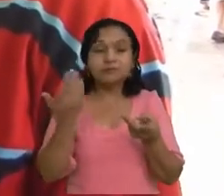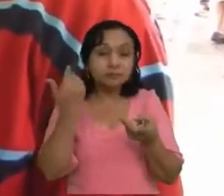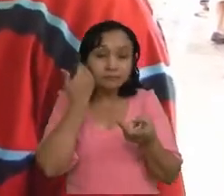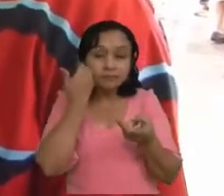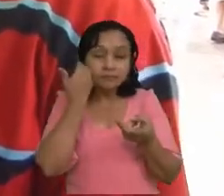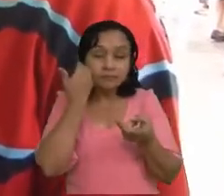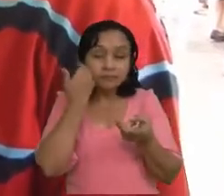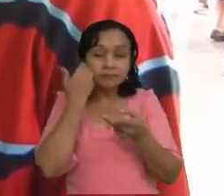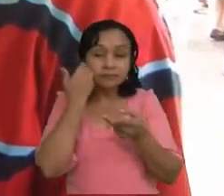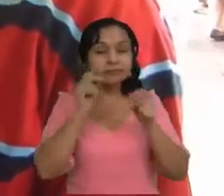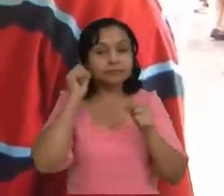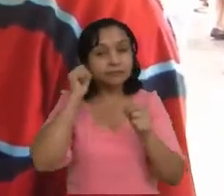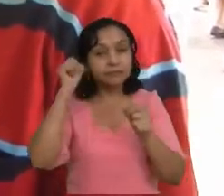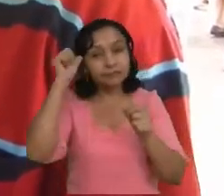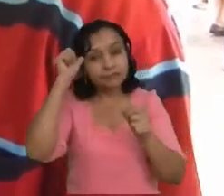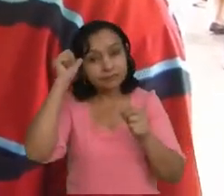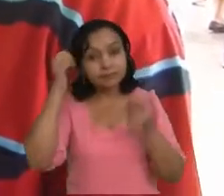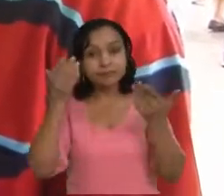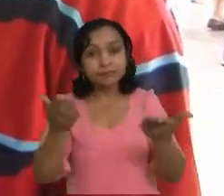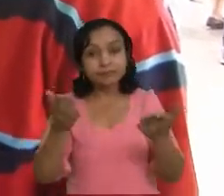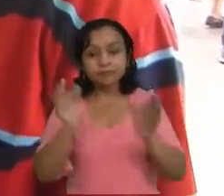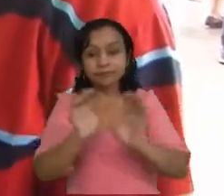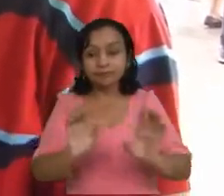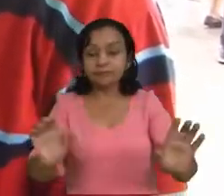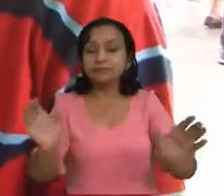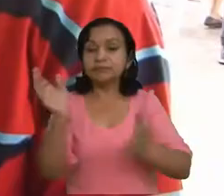las personas adultas y le dan a los niños también y a las